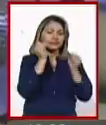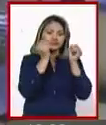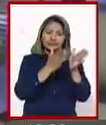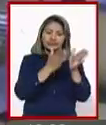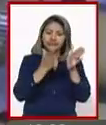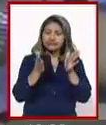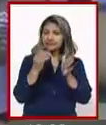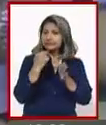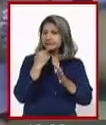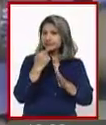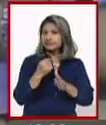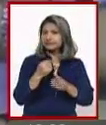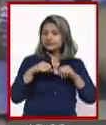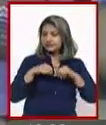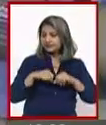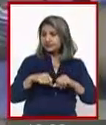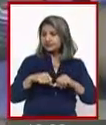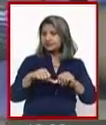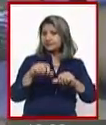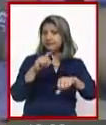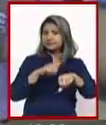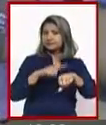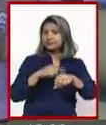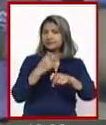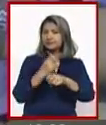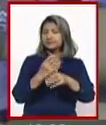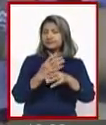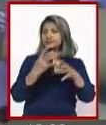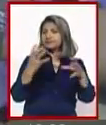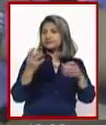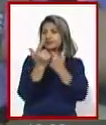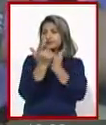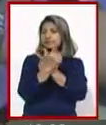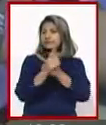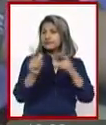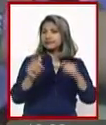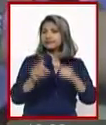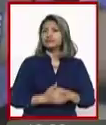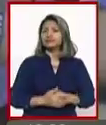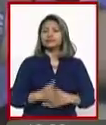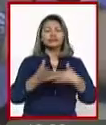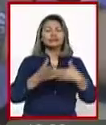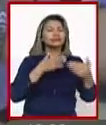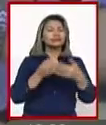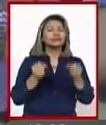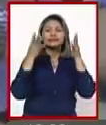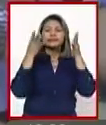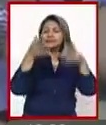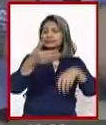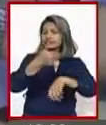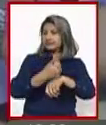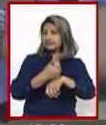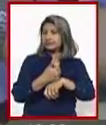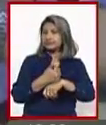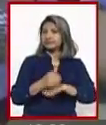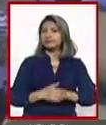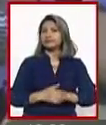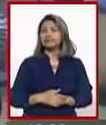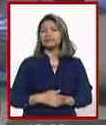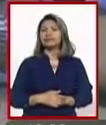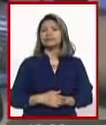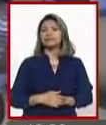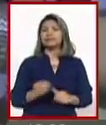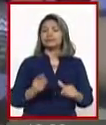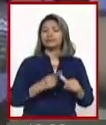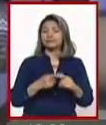Él piensa que seguimos todavía en la época de la piedra libre, en donde nos da la gana nos asentamos, y por eso es